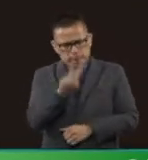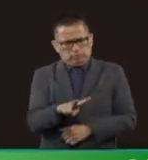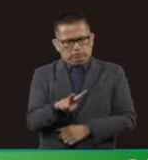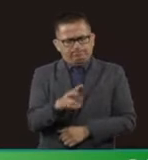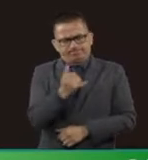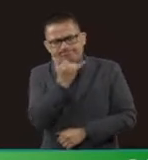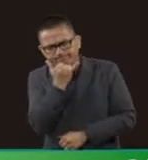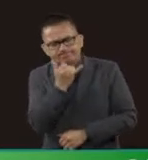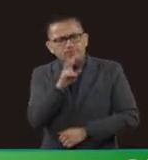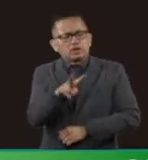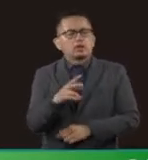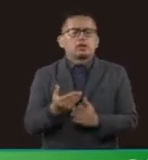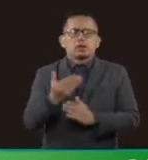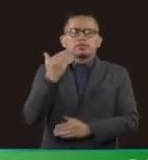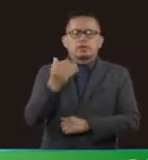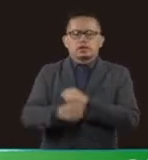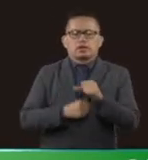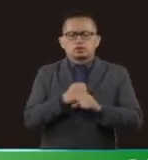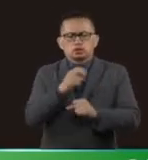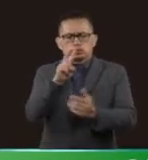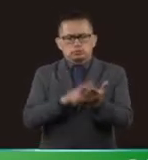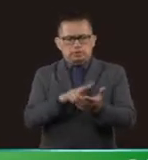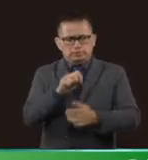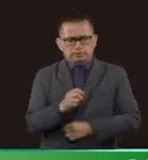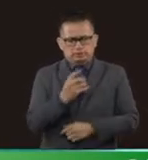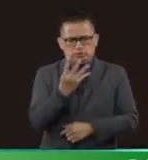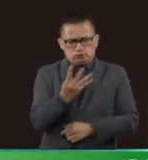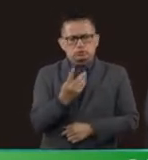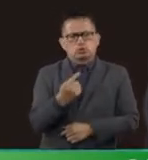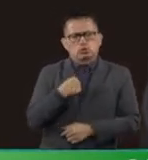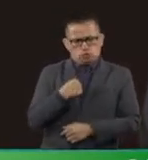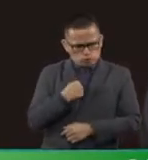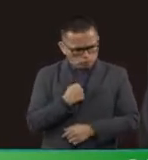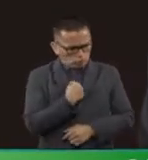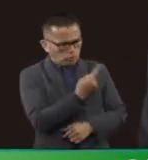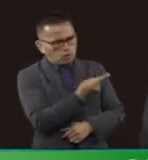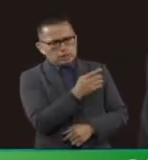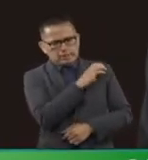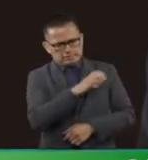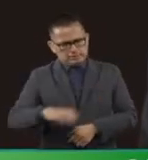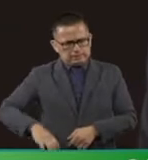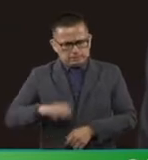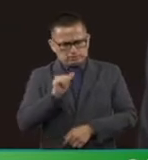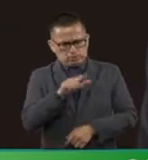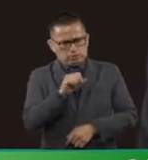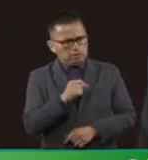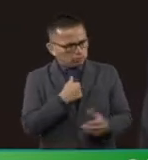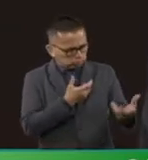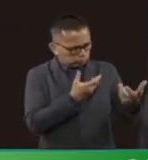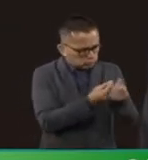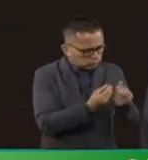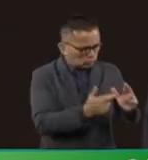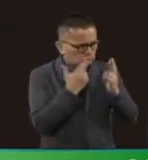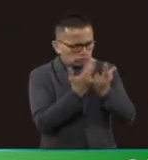de 2024 me reuní con el candidato Andrés Manuel López Obrador para hacerle este